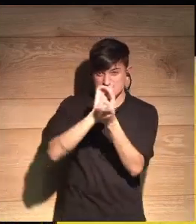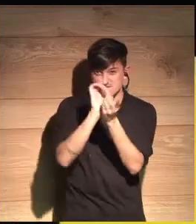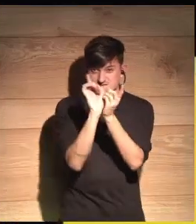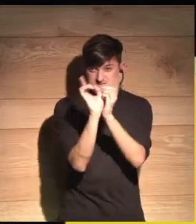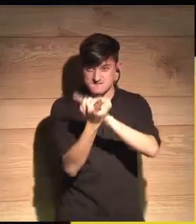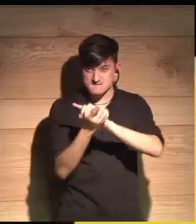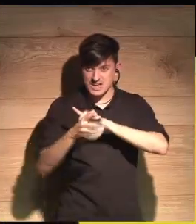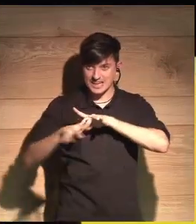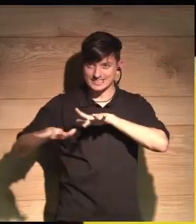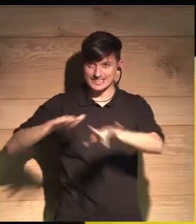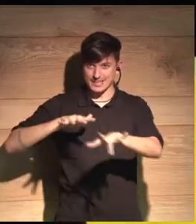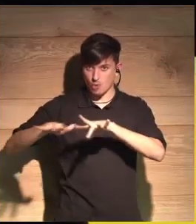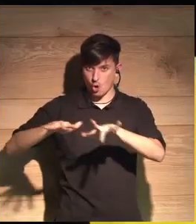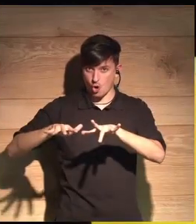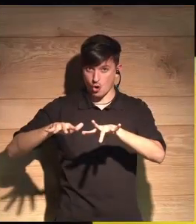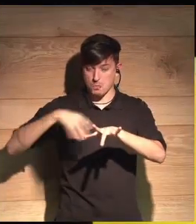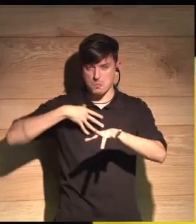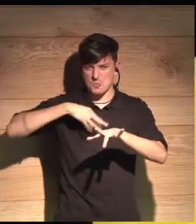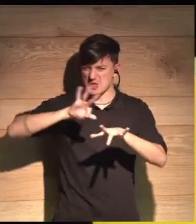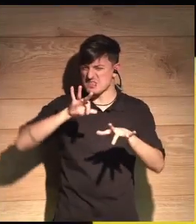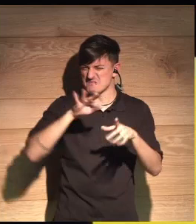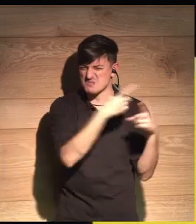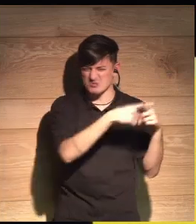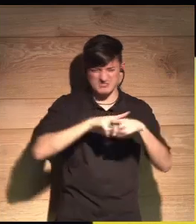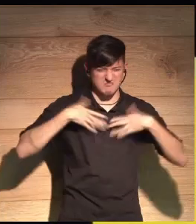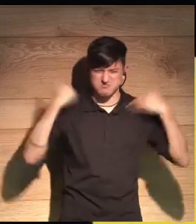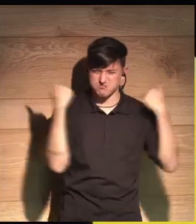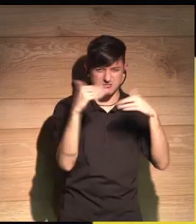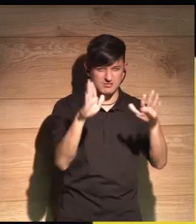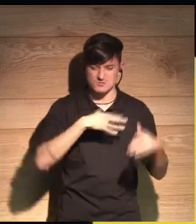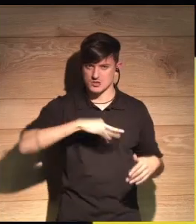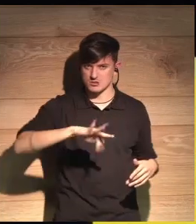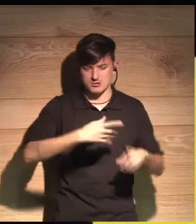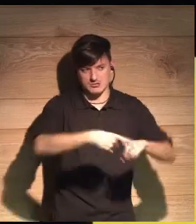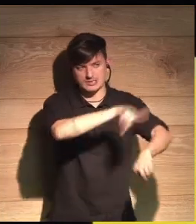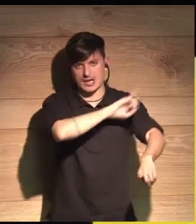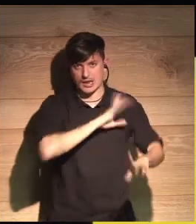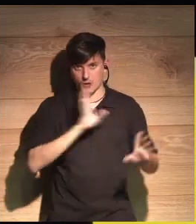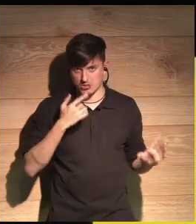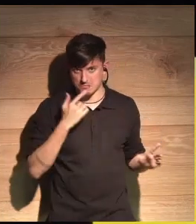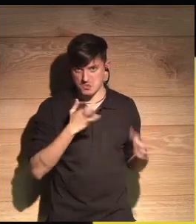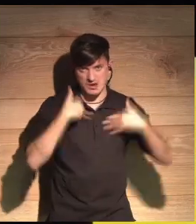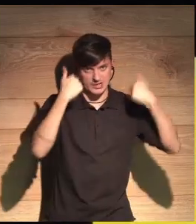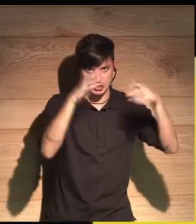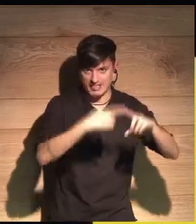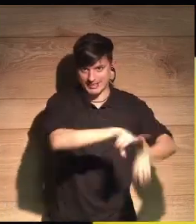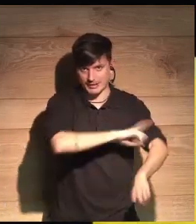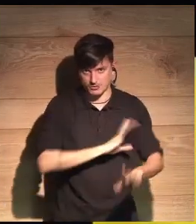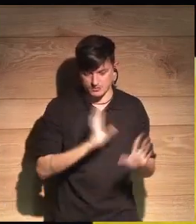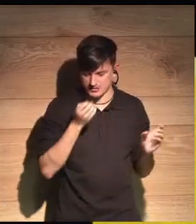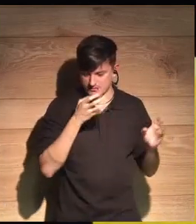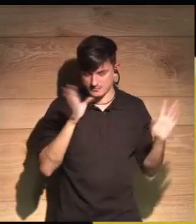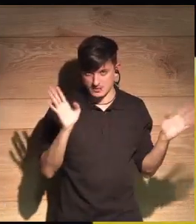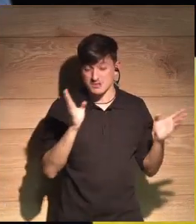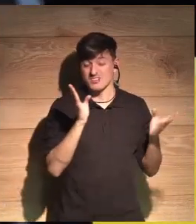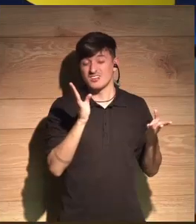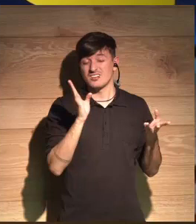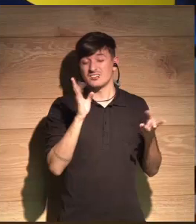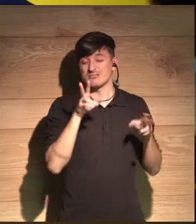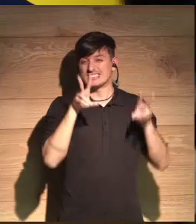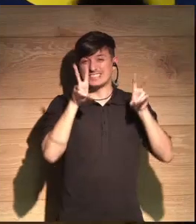y puede ser cualquier cosa más o menos exagero cuando digo cualquier cosa entonces ese es el tema